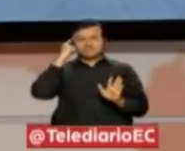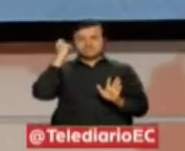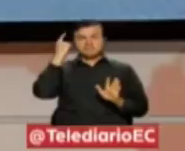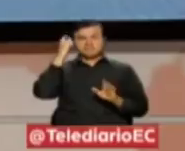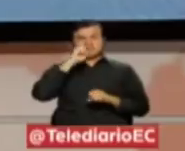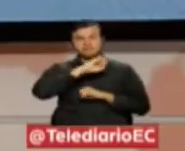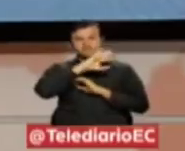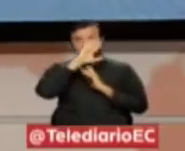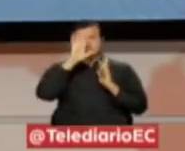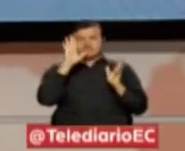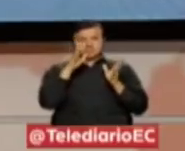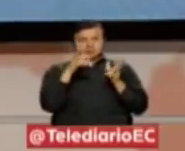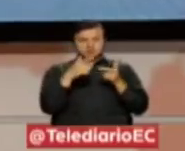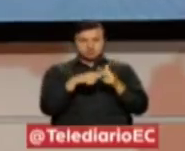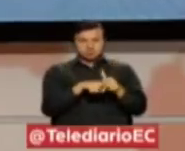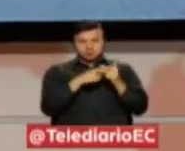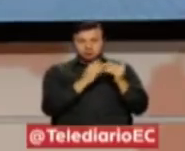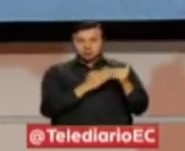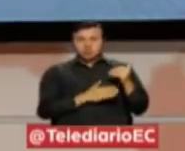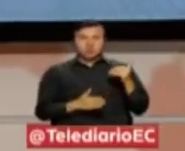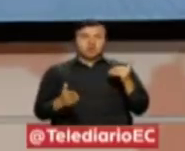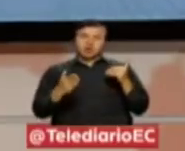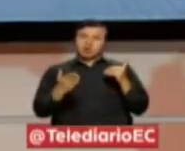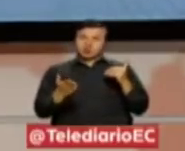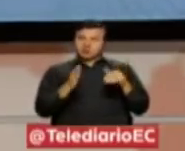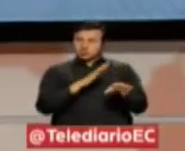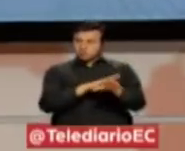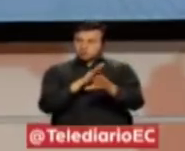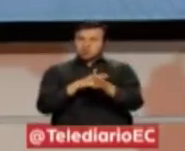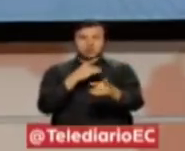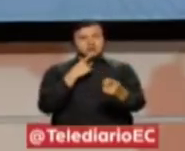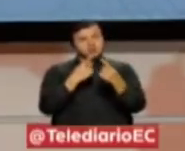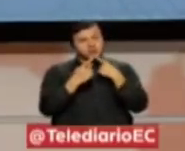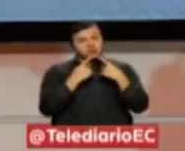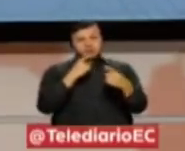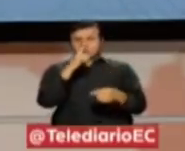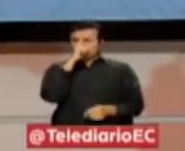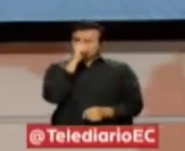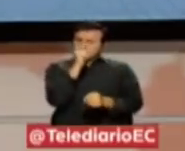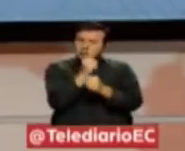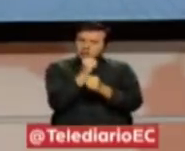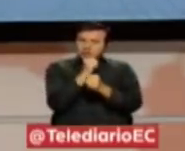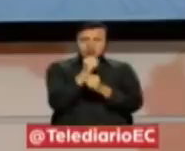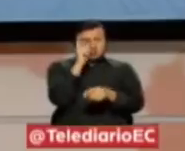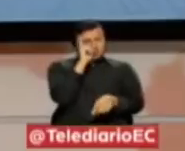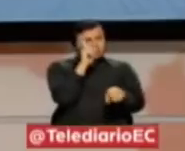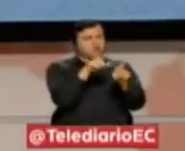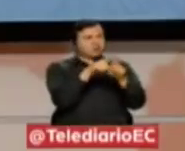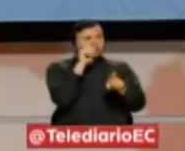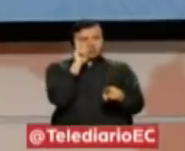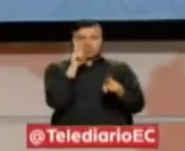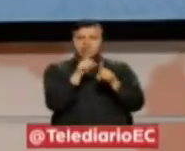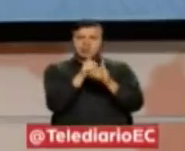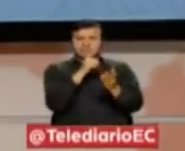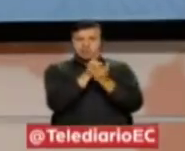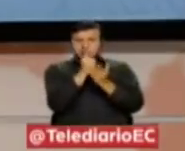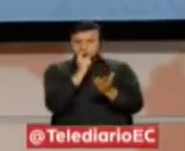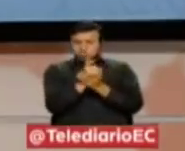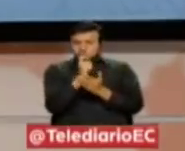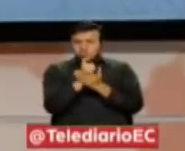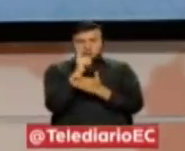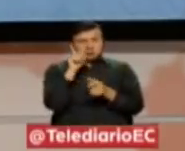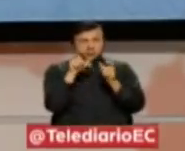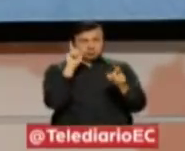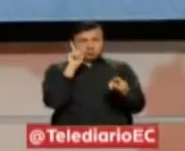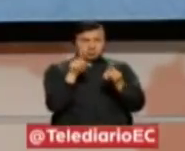hace un llamado desde que asume el poder al diálogo, a trabajar mediante consensos, a no perseguir las voces